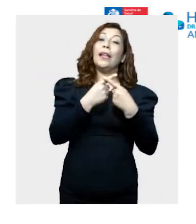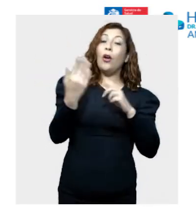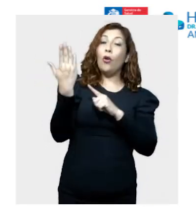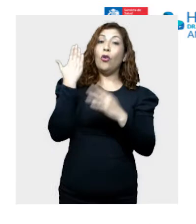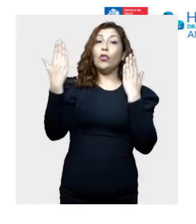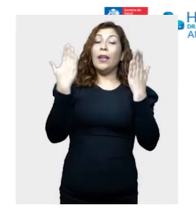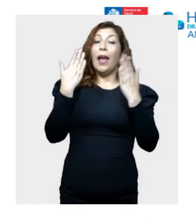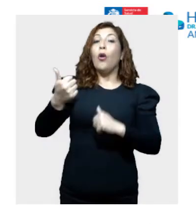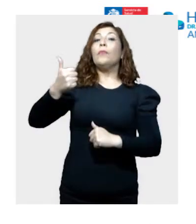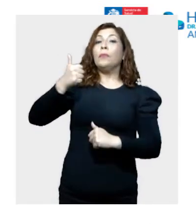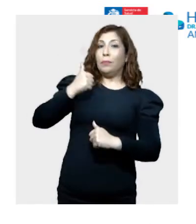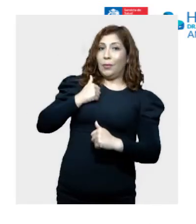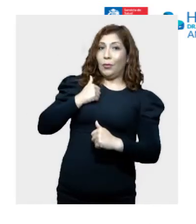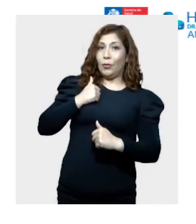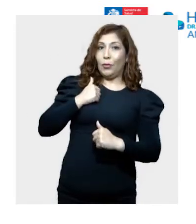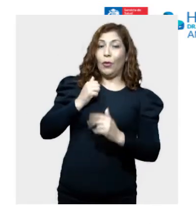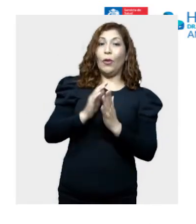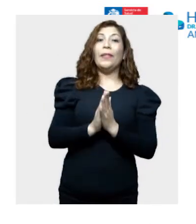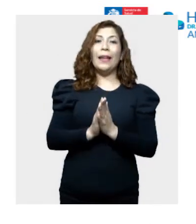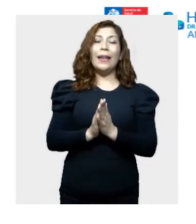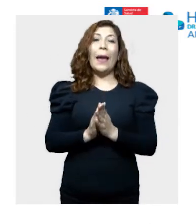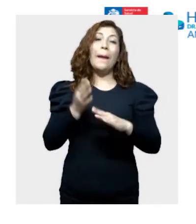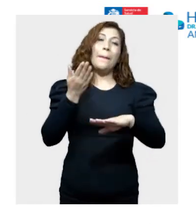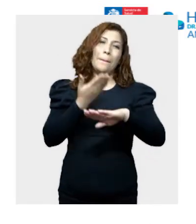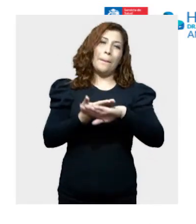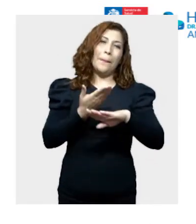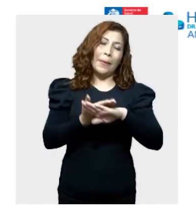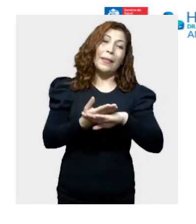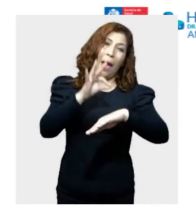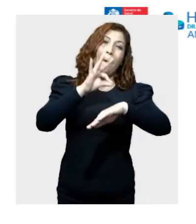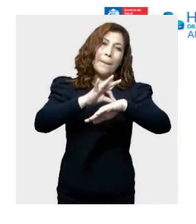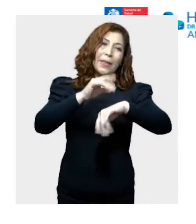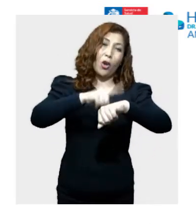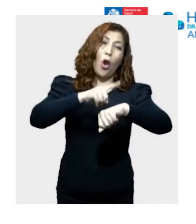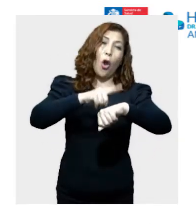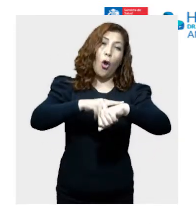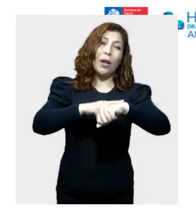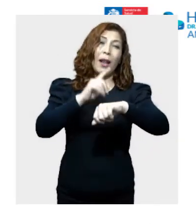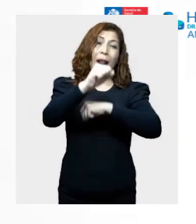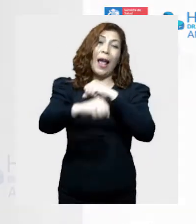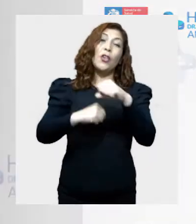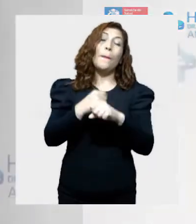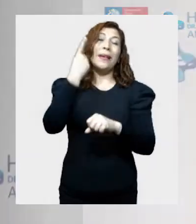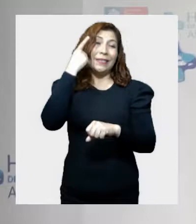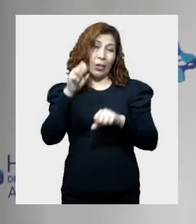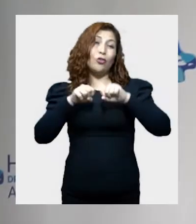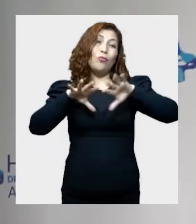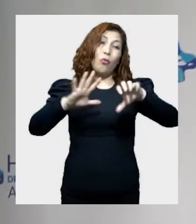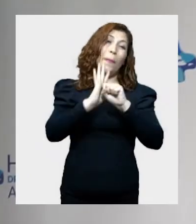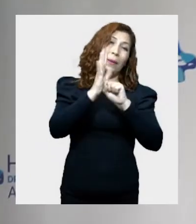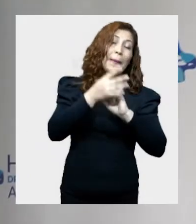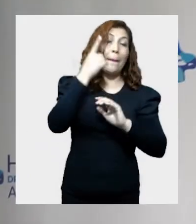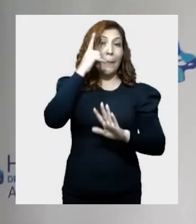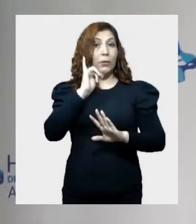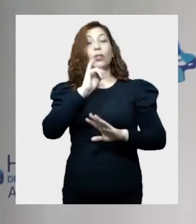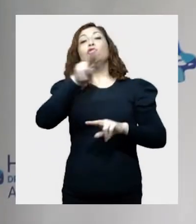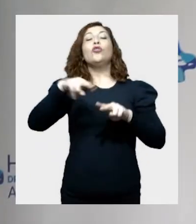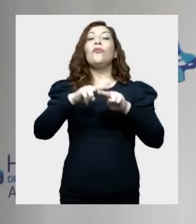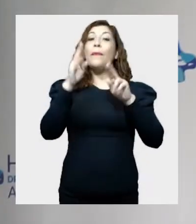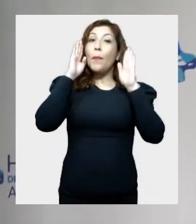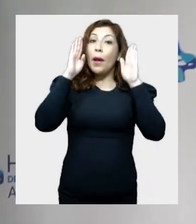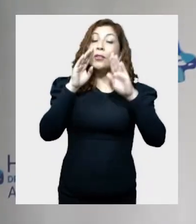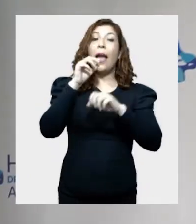el cumplimiento de las consultas programadas para el año, considerando el efecto pandemia. No obstante, si revisamos las atenciones